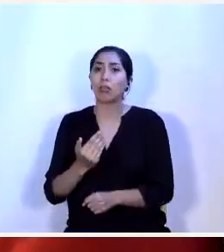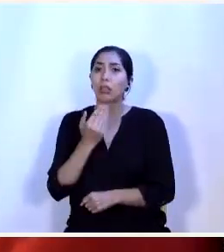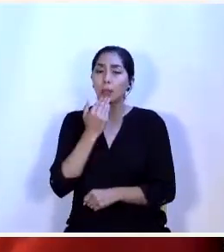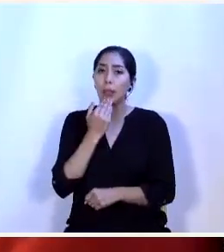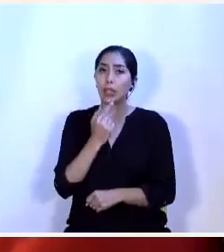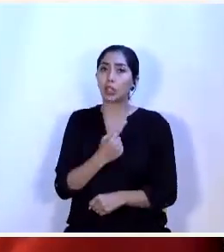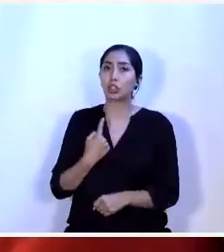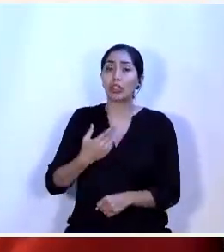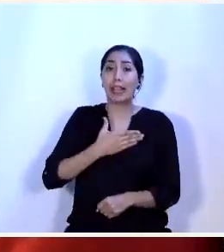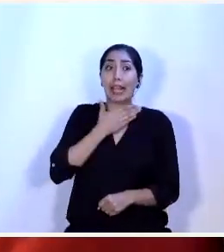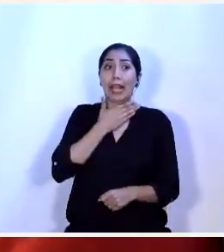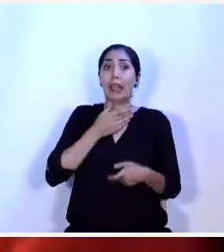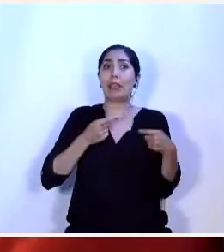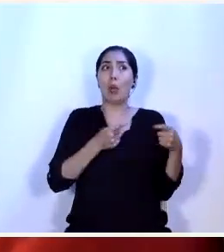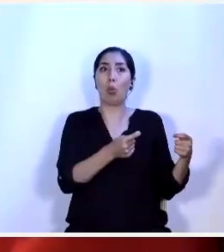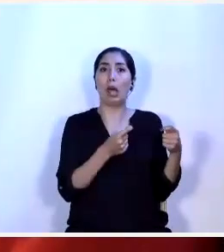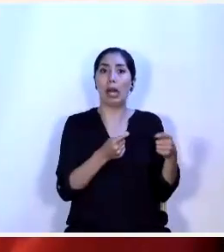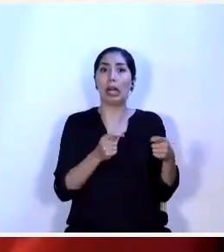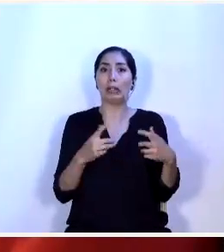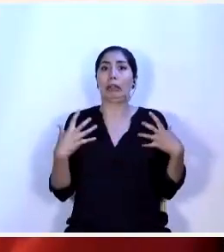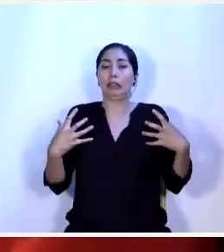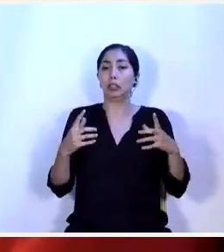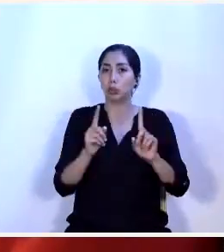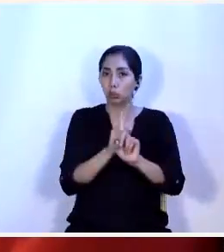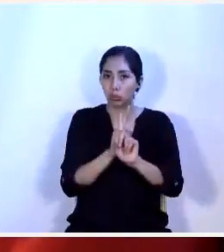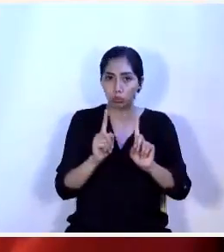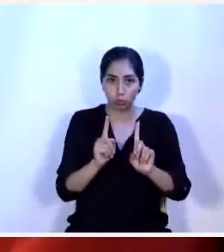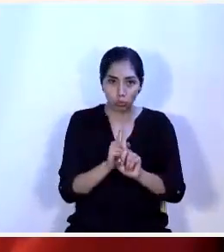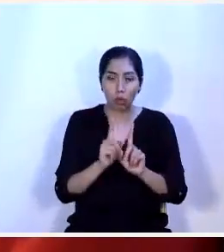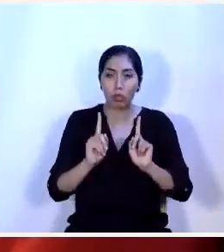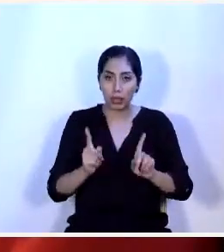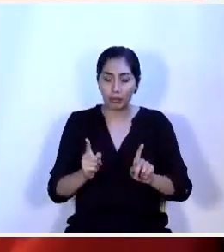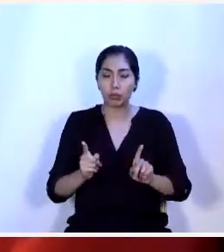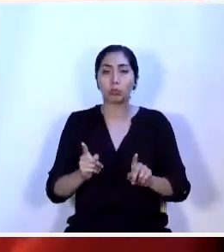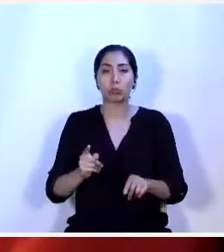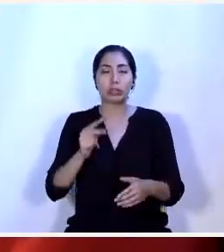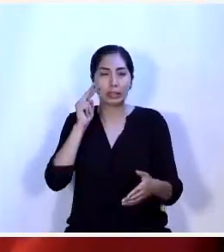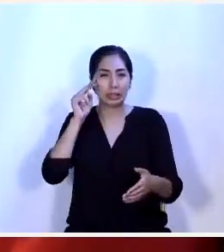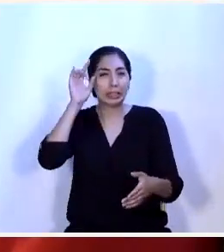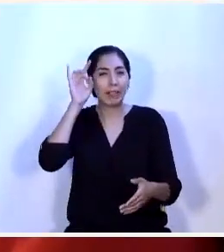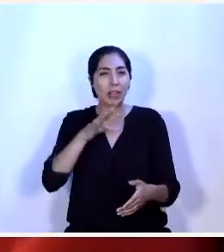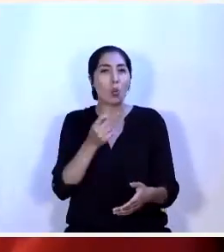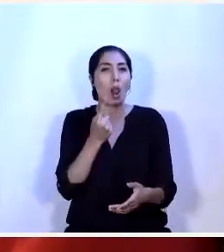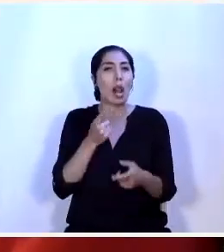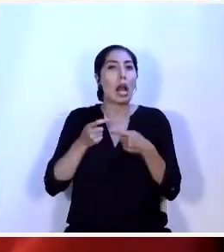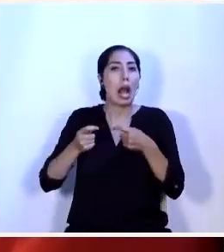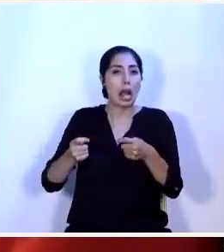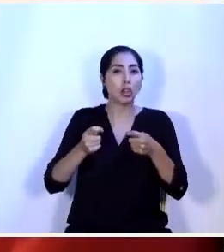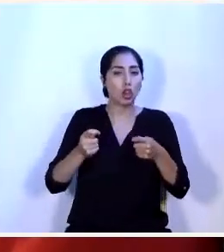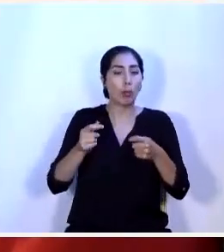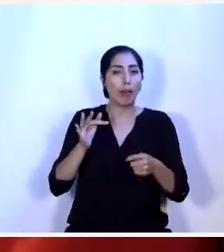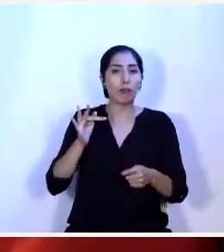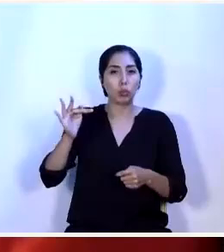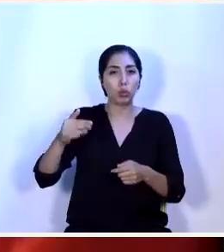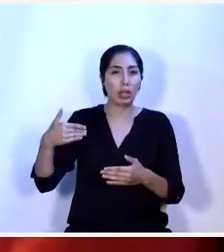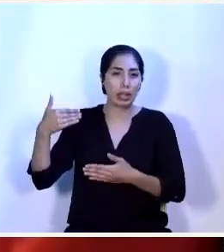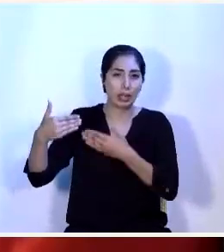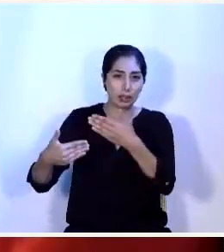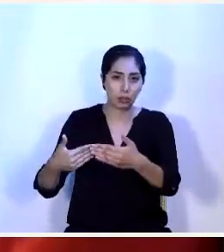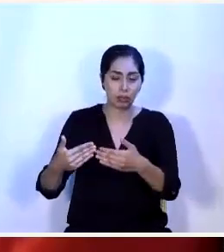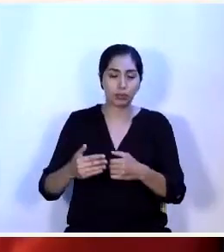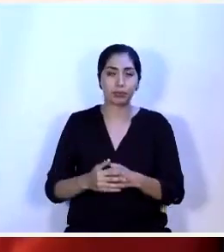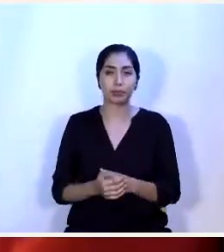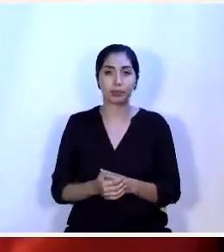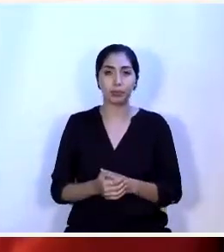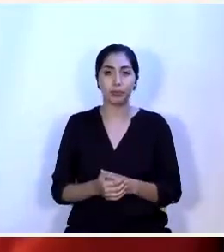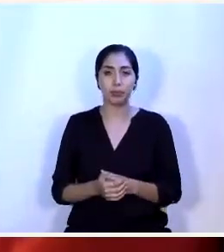de manera irresponsable con cargo a la capacidad de gasto de futuras generaciones. Es por esto que